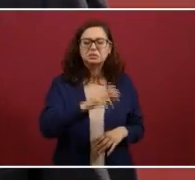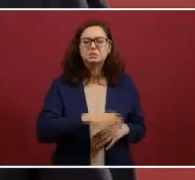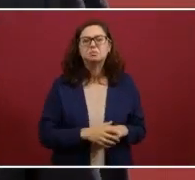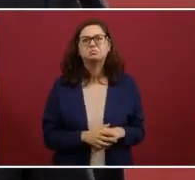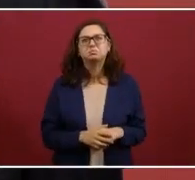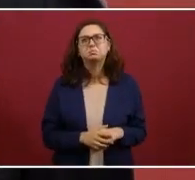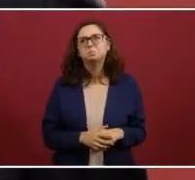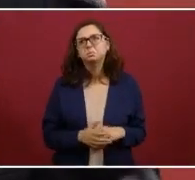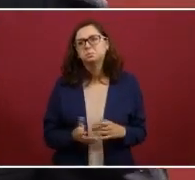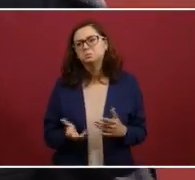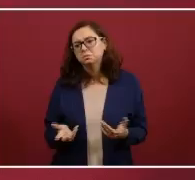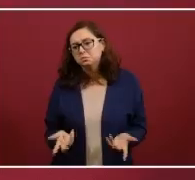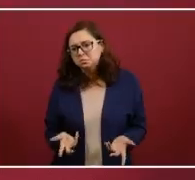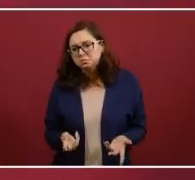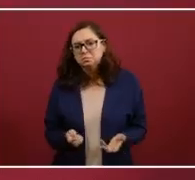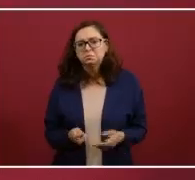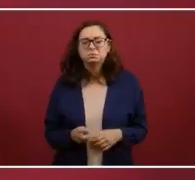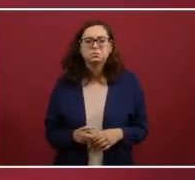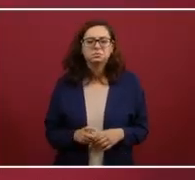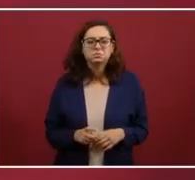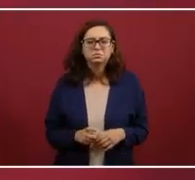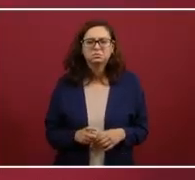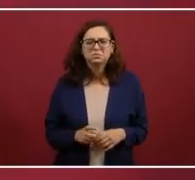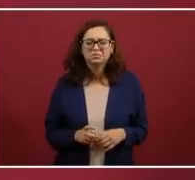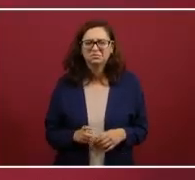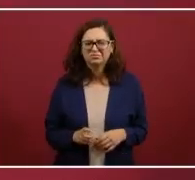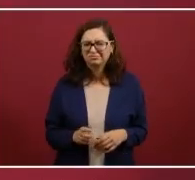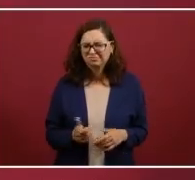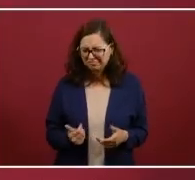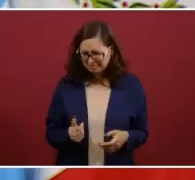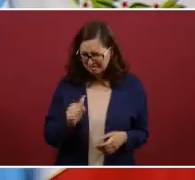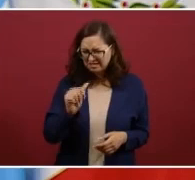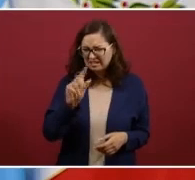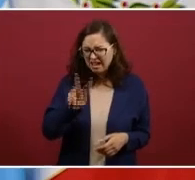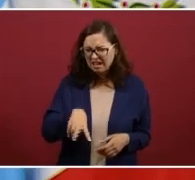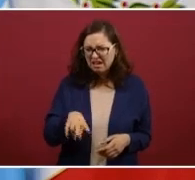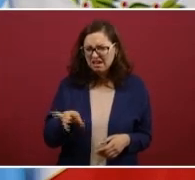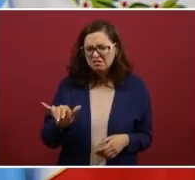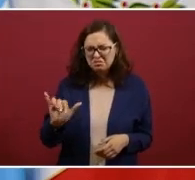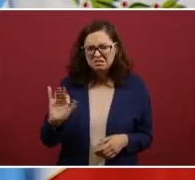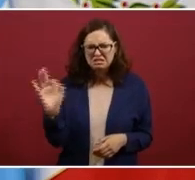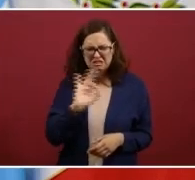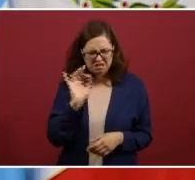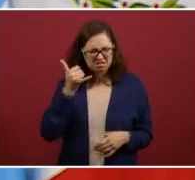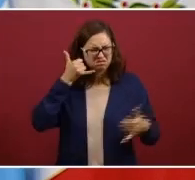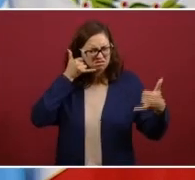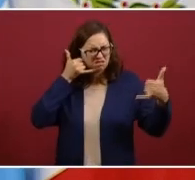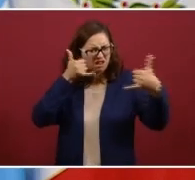con el teléfono, con las teleconferencias,